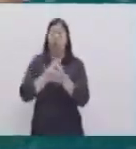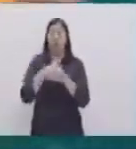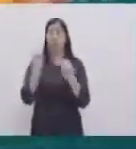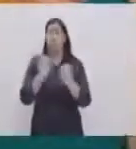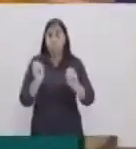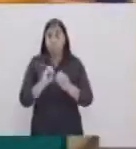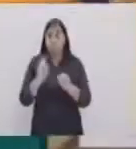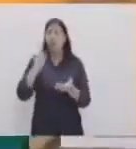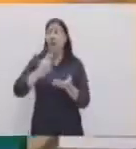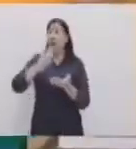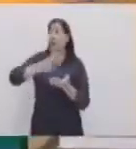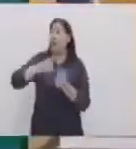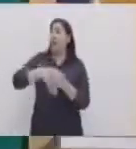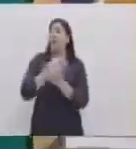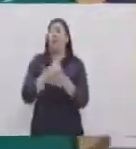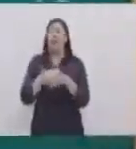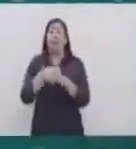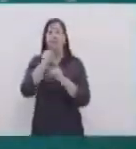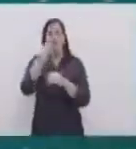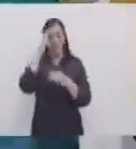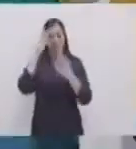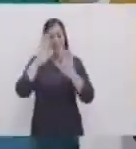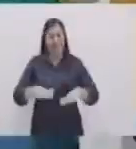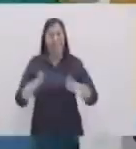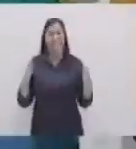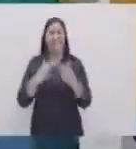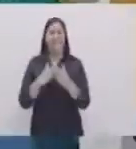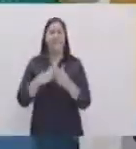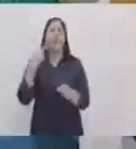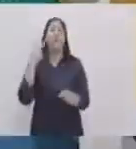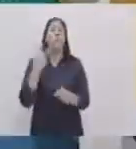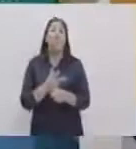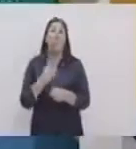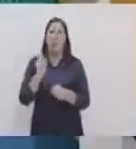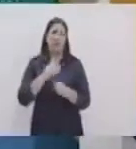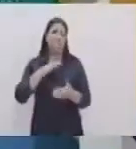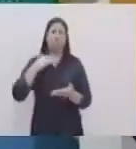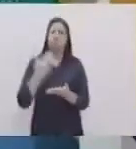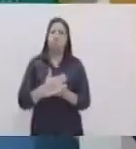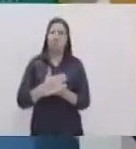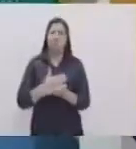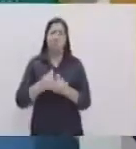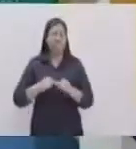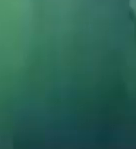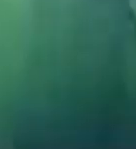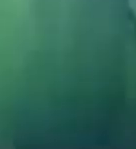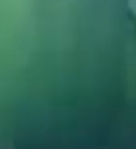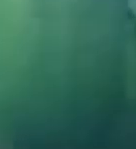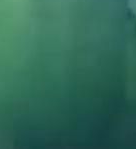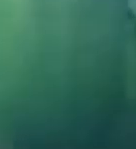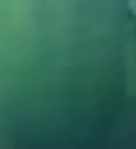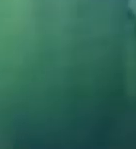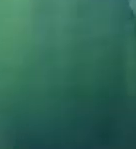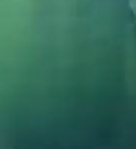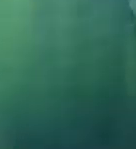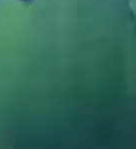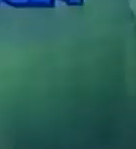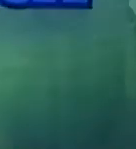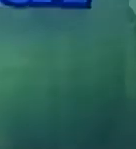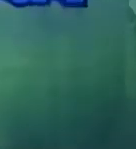tienen, pues pueden usar alcohol en gel. Y recuerden quedarse en casa porque Guatemala no se detiene.